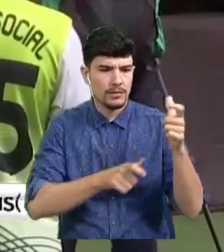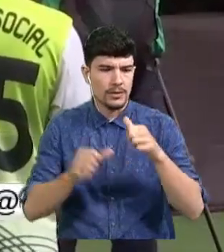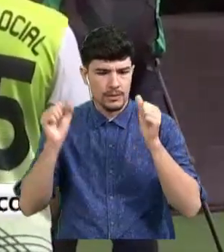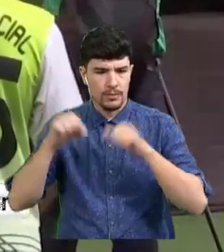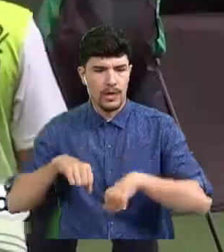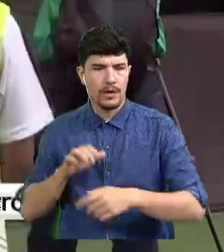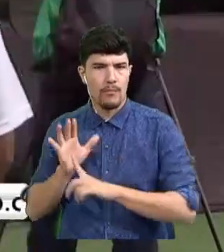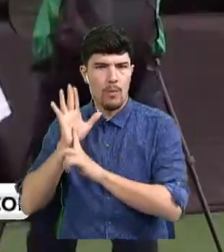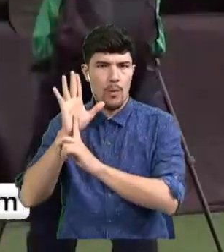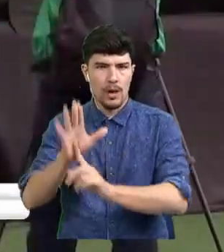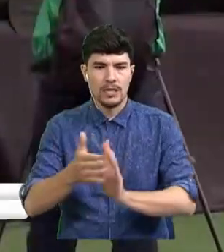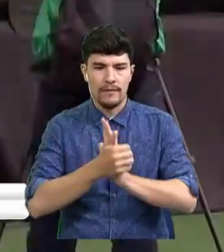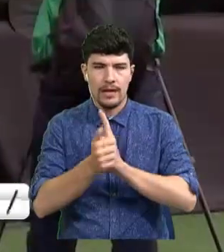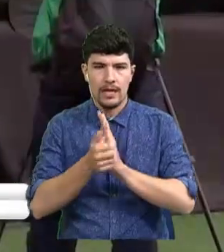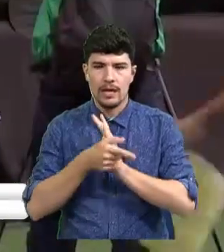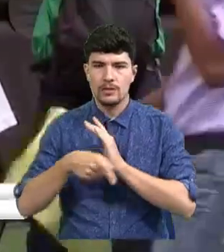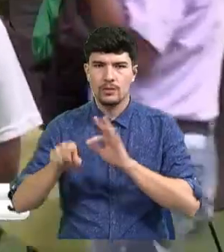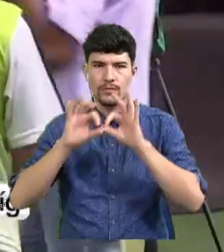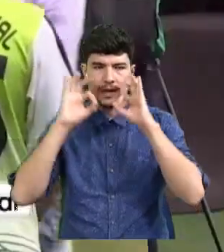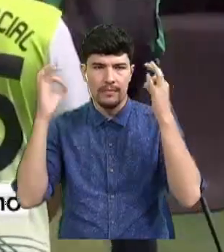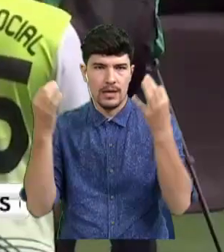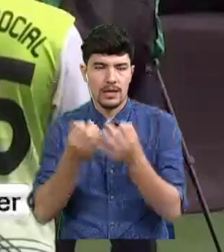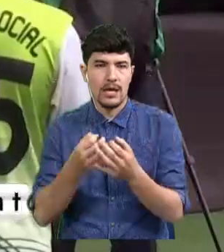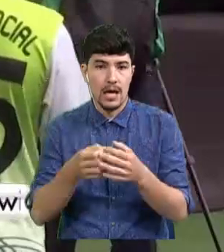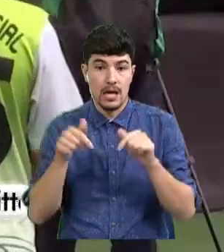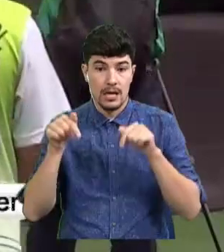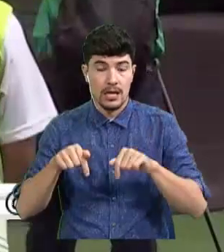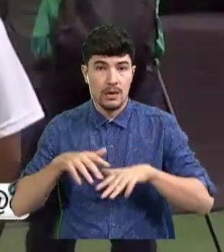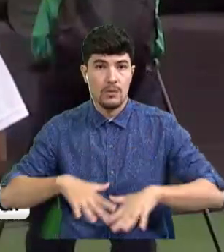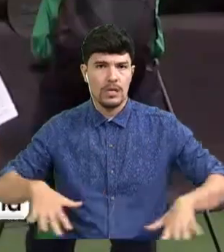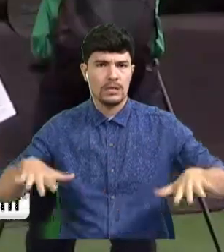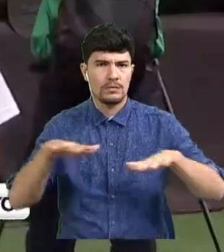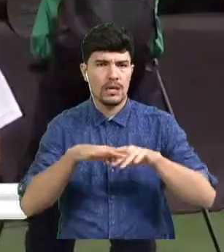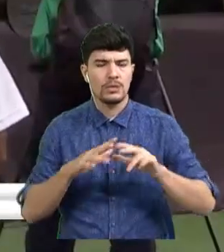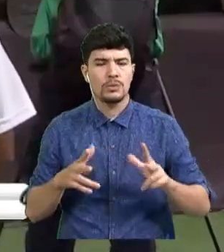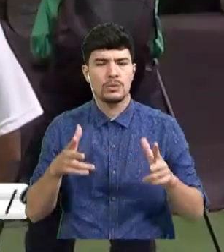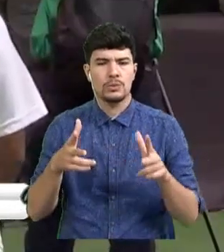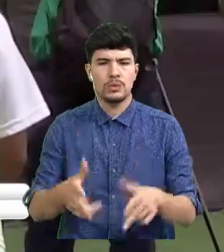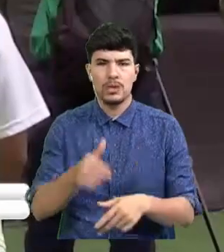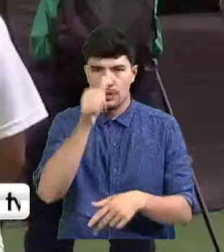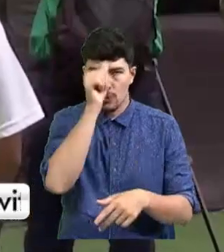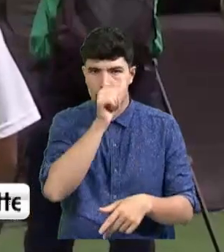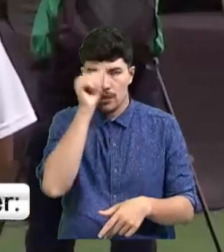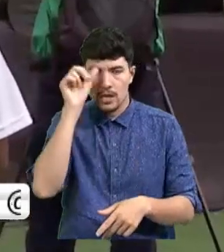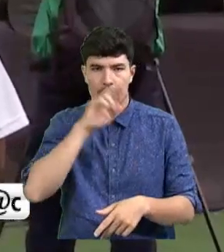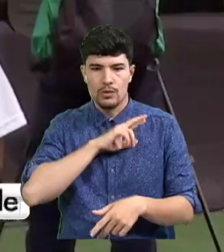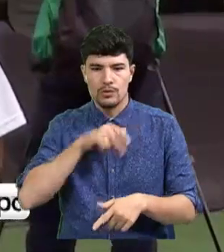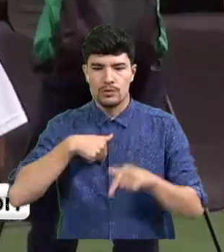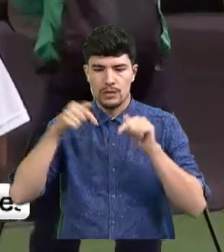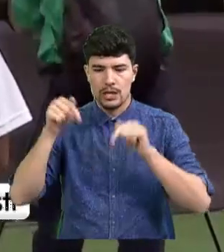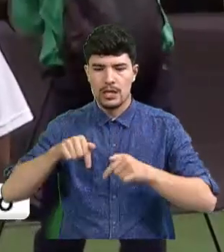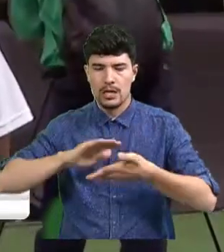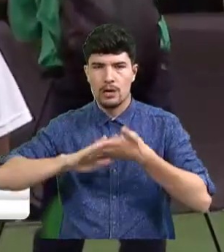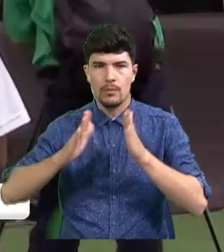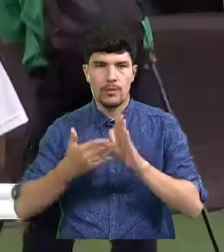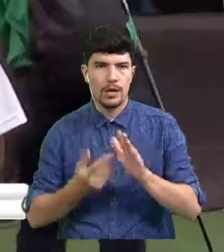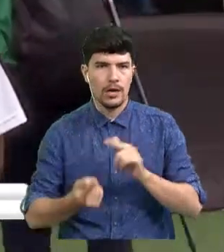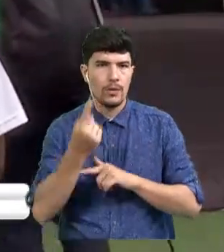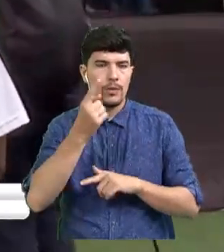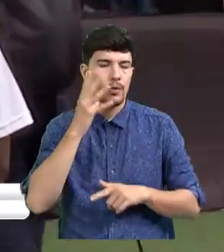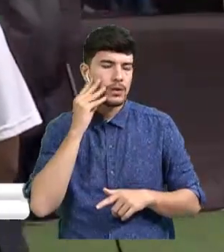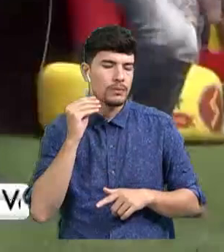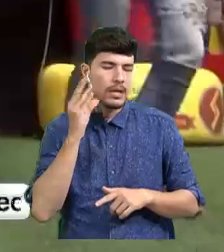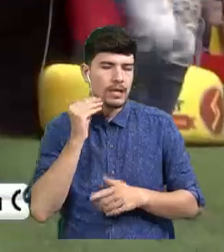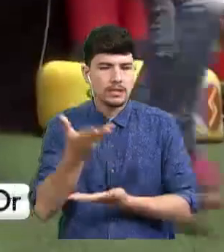sus talentos a sus familiares, sus amigos, sus vecinos, y es un espacio de relajación. Un domingo estamos en la Comuna 1 haciendo parte de esta gran